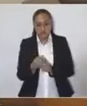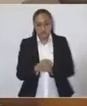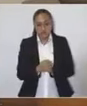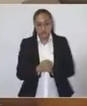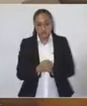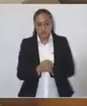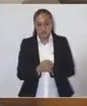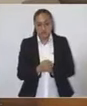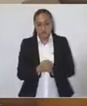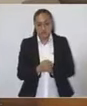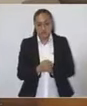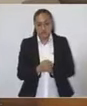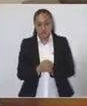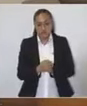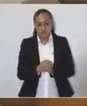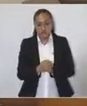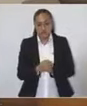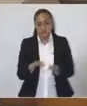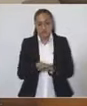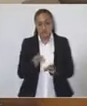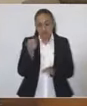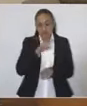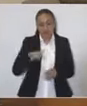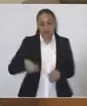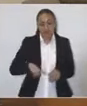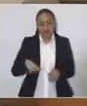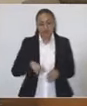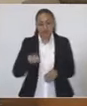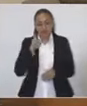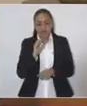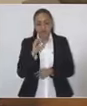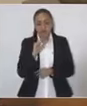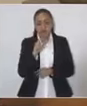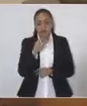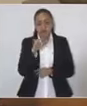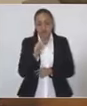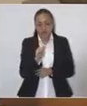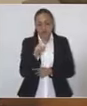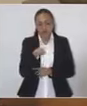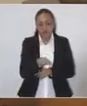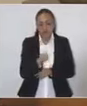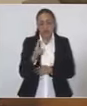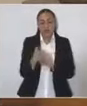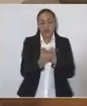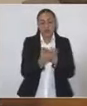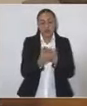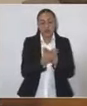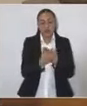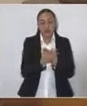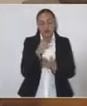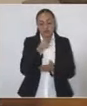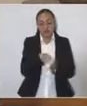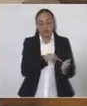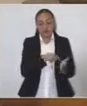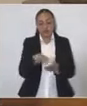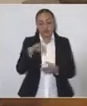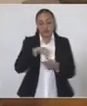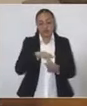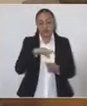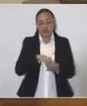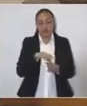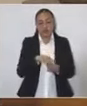aspiraciones de la jefa de gobierno, Claudia Sheinbaum, con rumbo a las